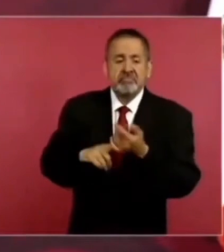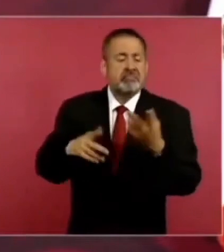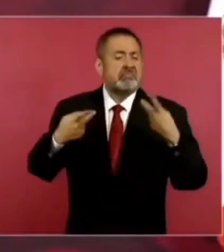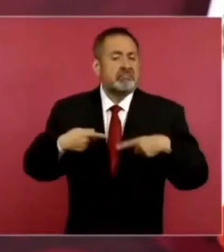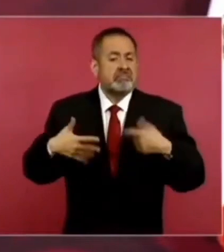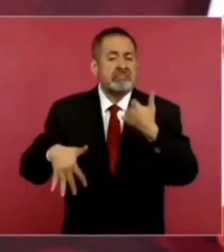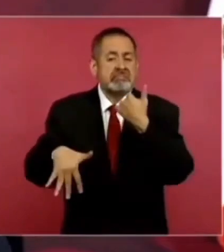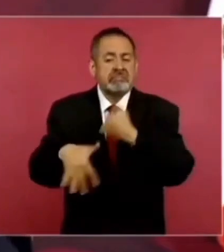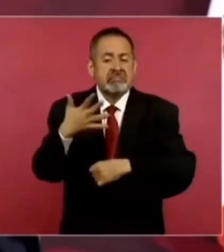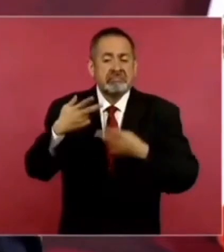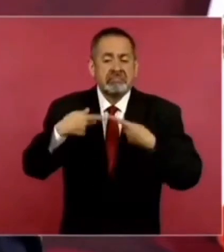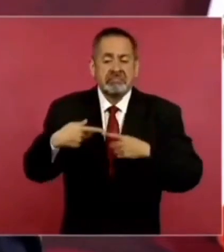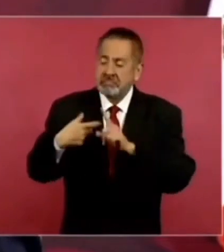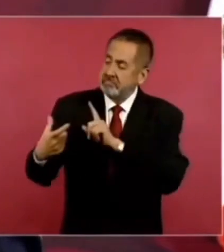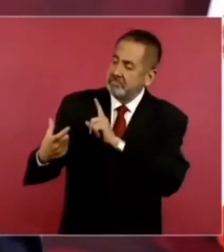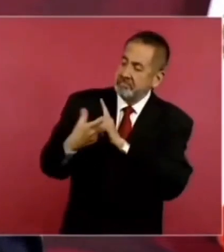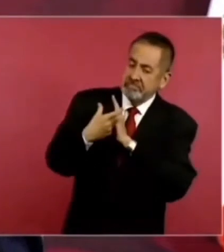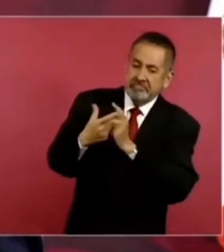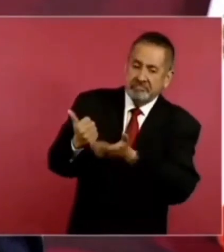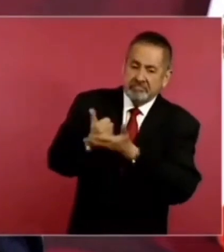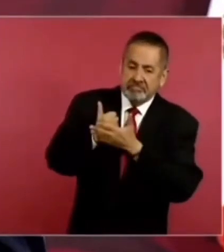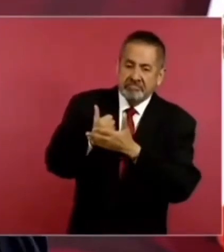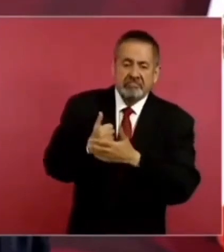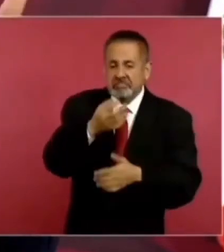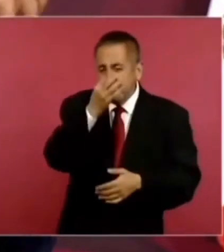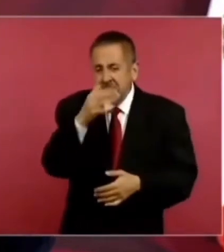15 compañeras, ¿no?